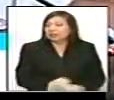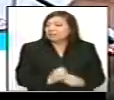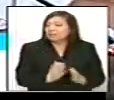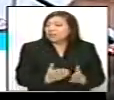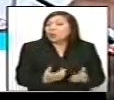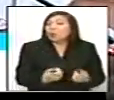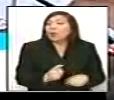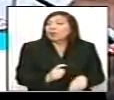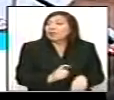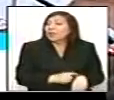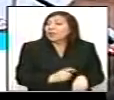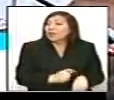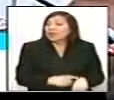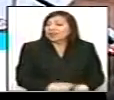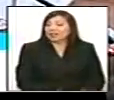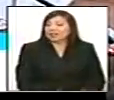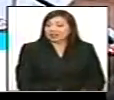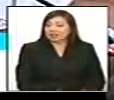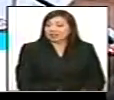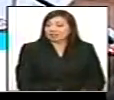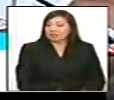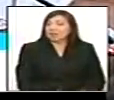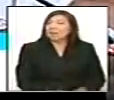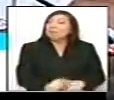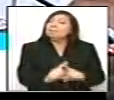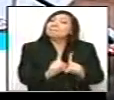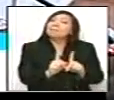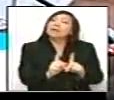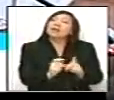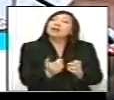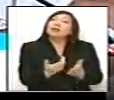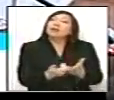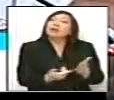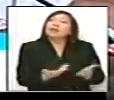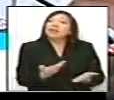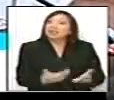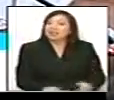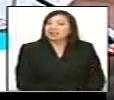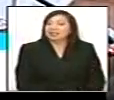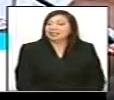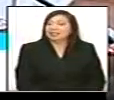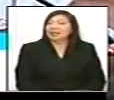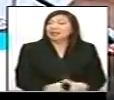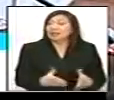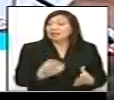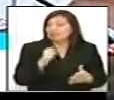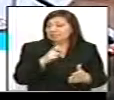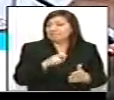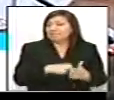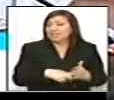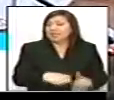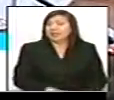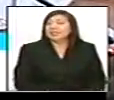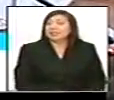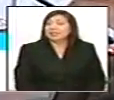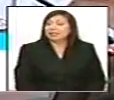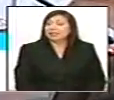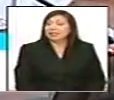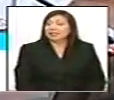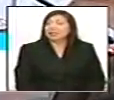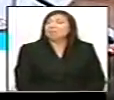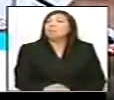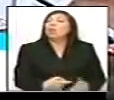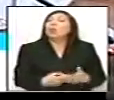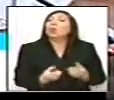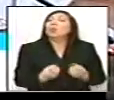¿así cuánto tiempo? Ah, entonces también preguntemos lo siguiente. A la gran minería, a la mediana minería,